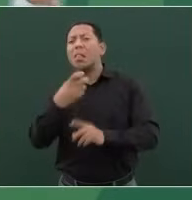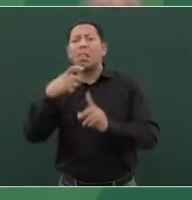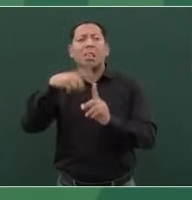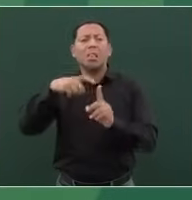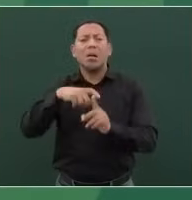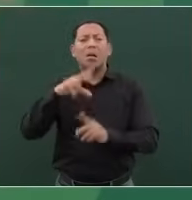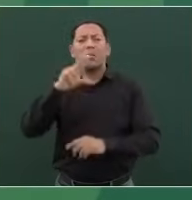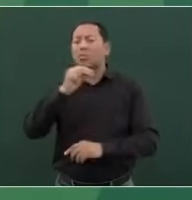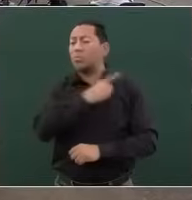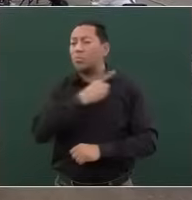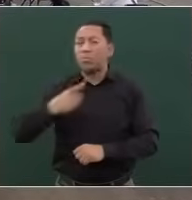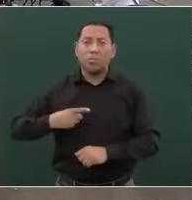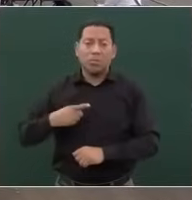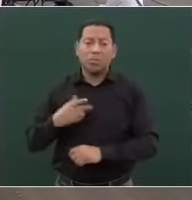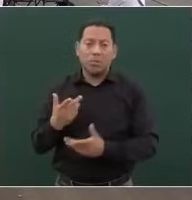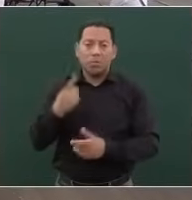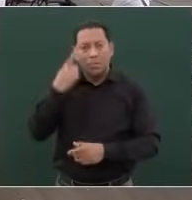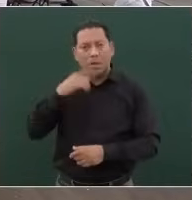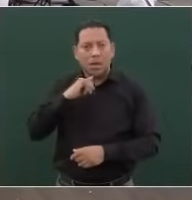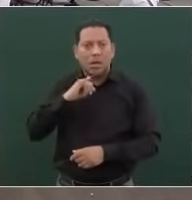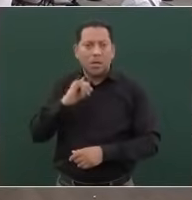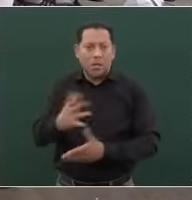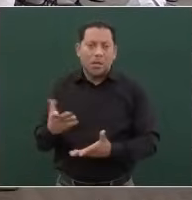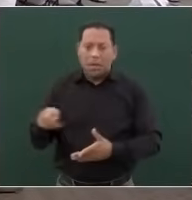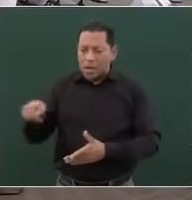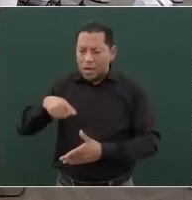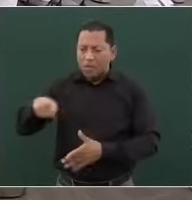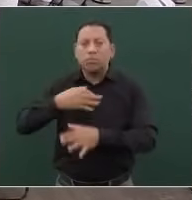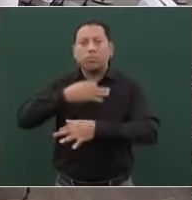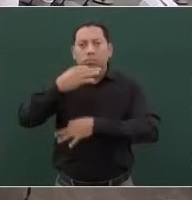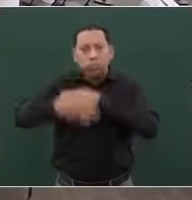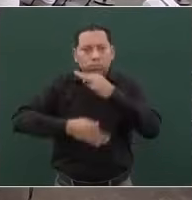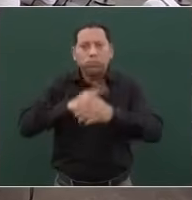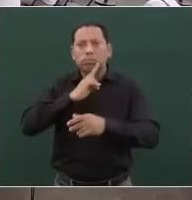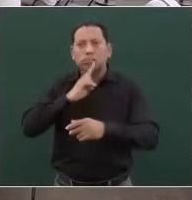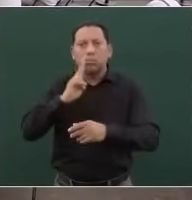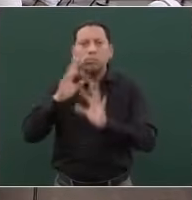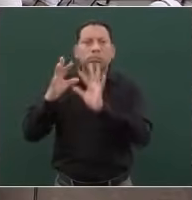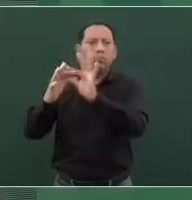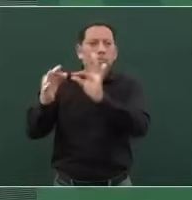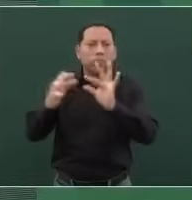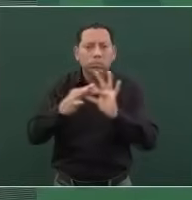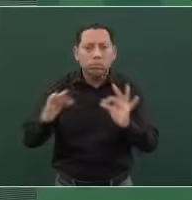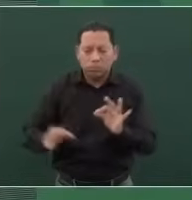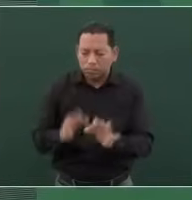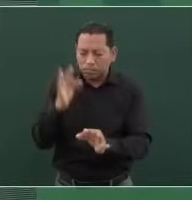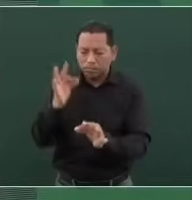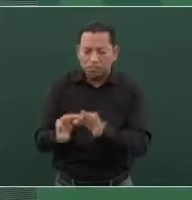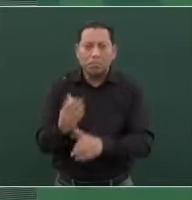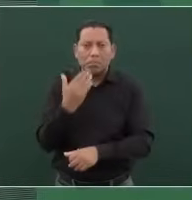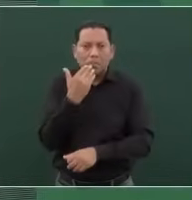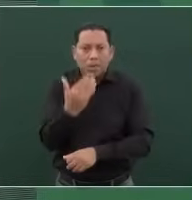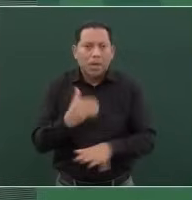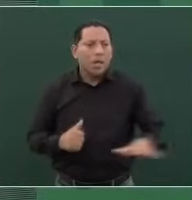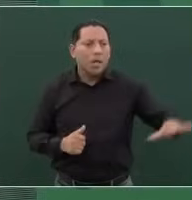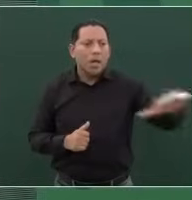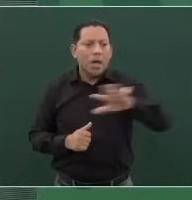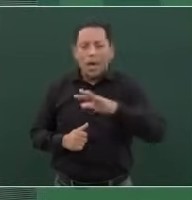para que de esa manera cumplan con su función